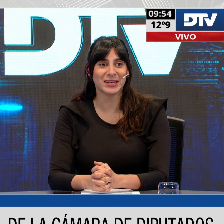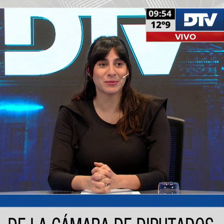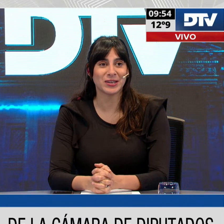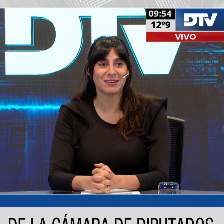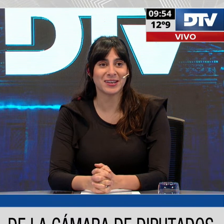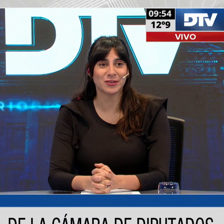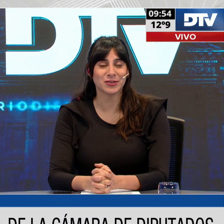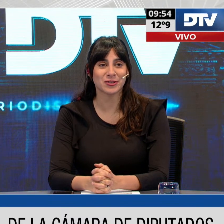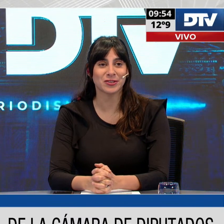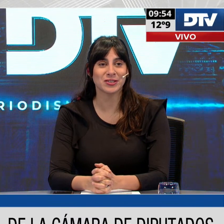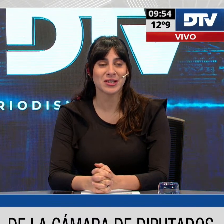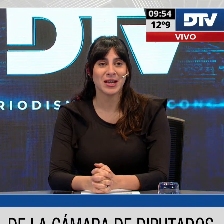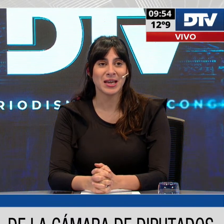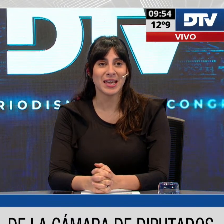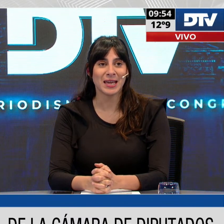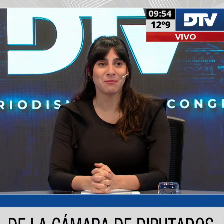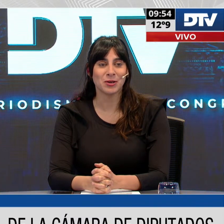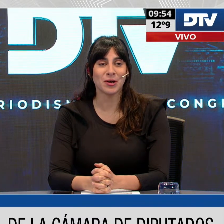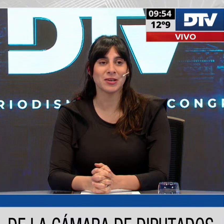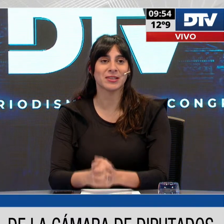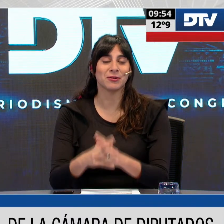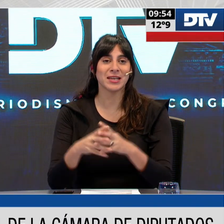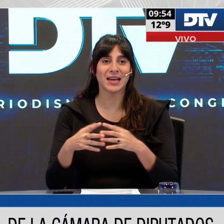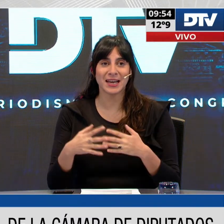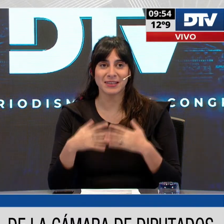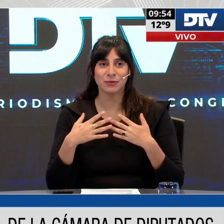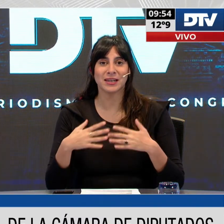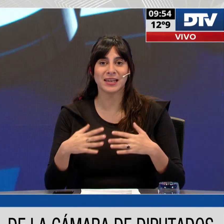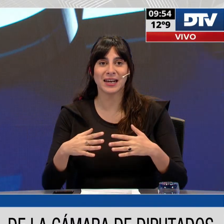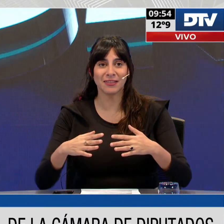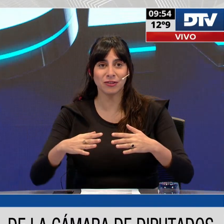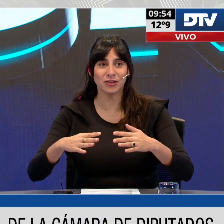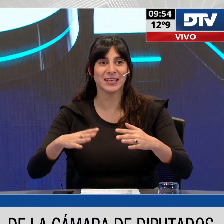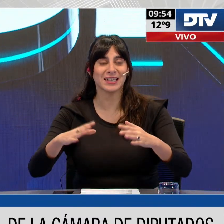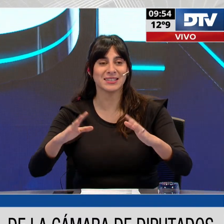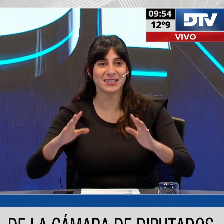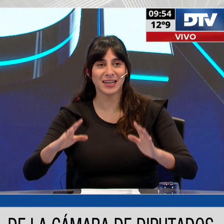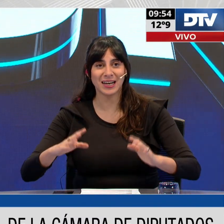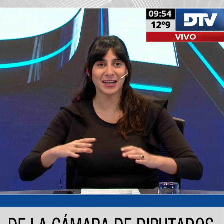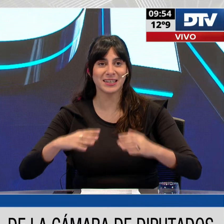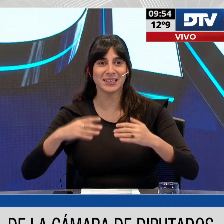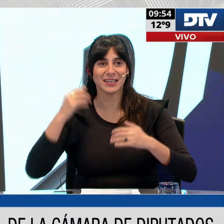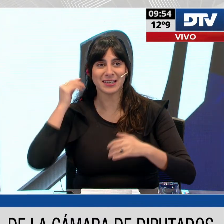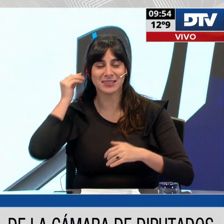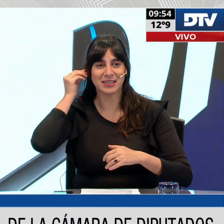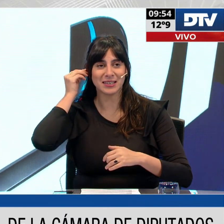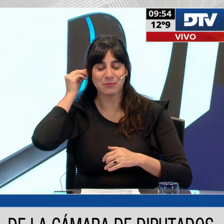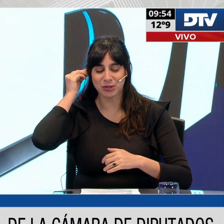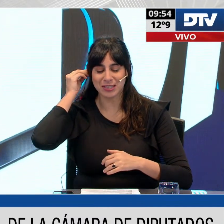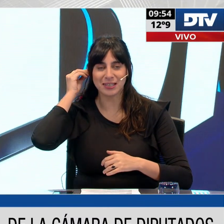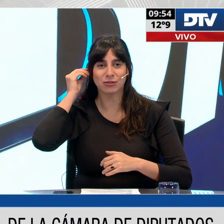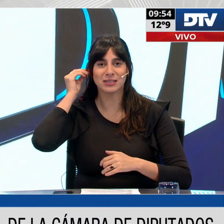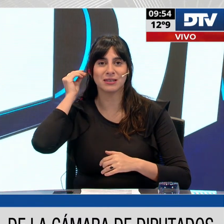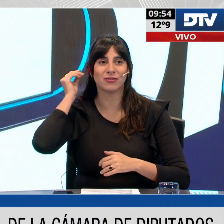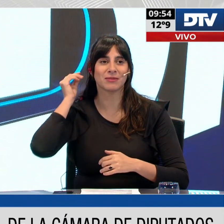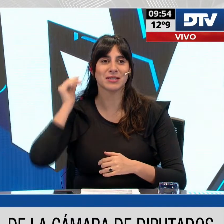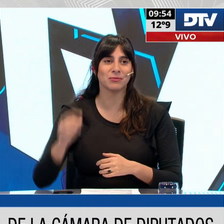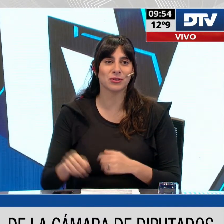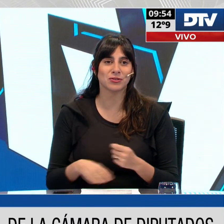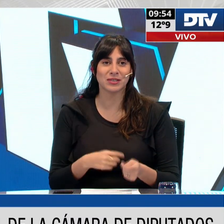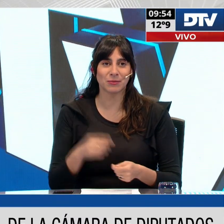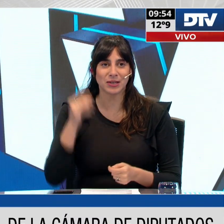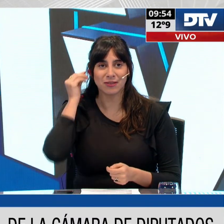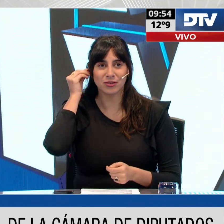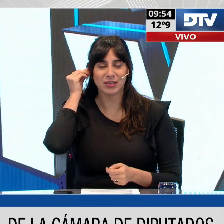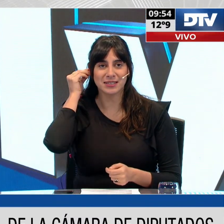temprano para poder hablar con nosotros, pero bueno, te voy a ir dejando descansar y procesar toda esta información